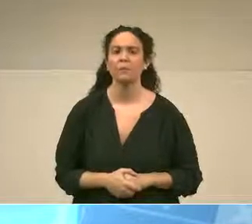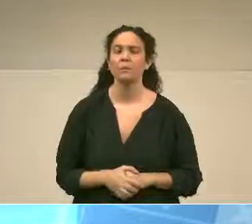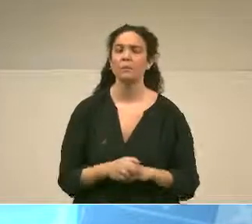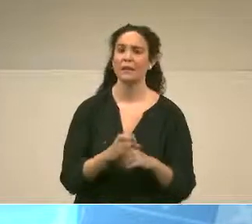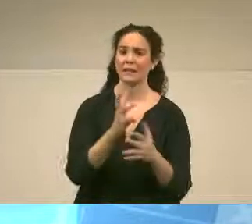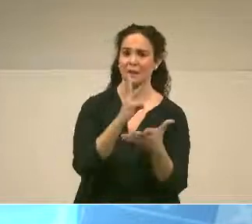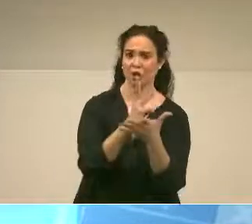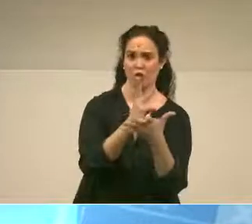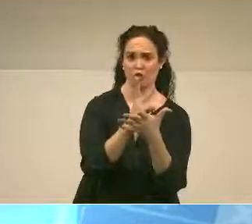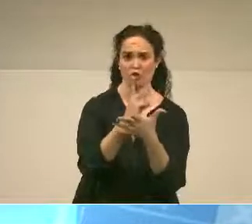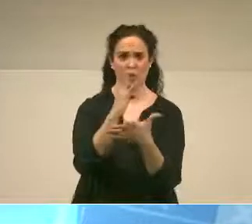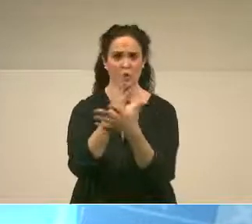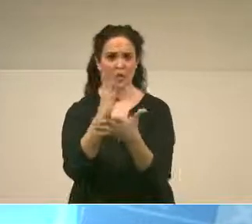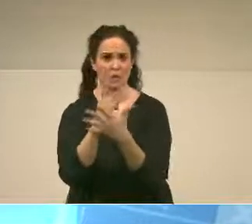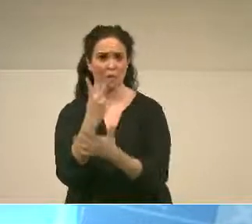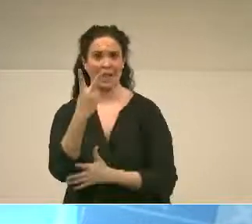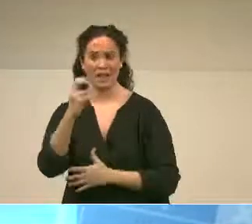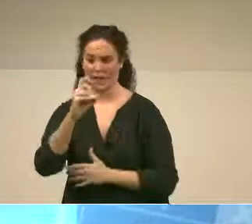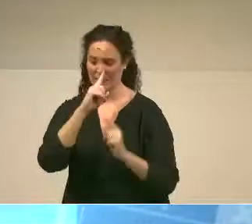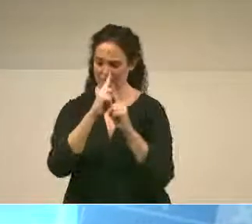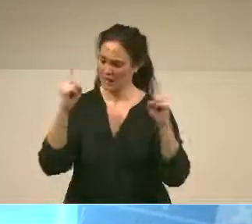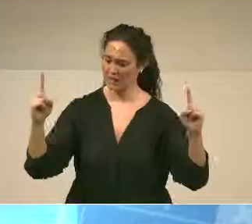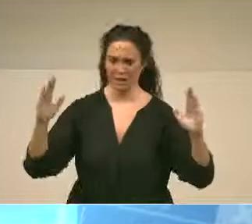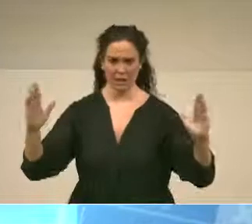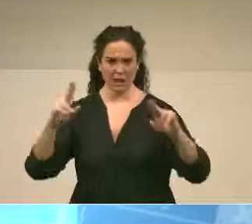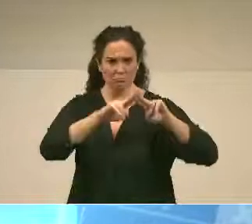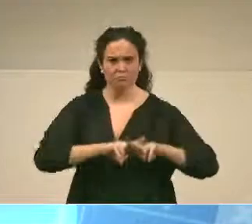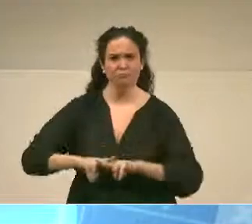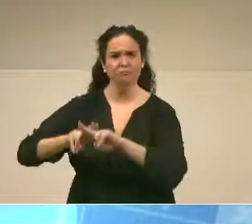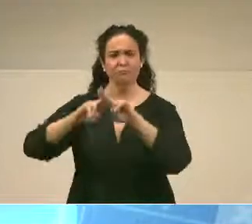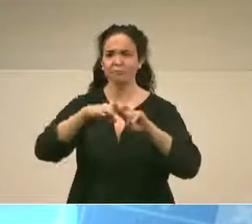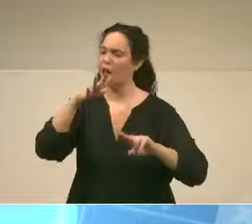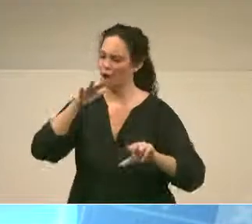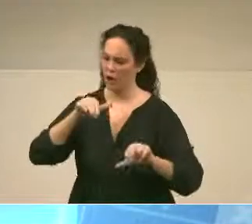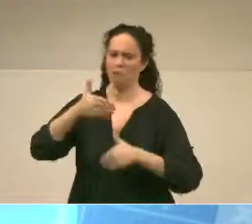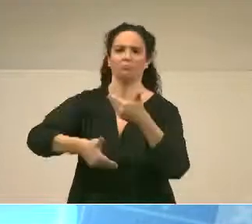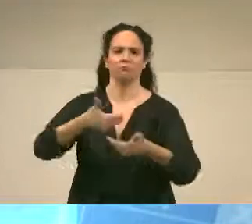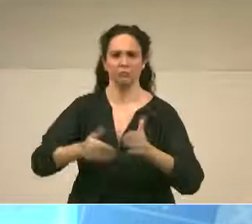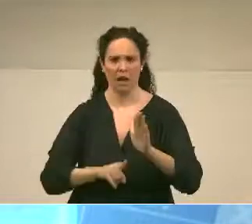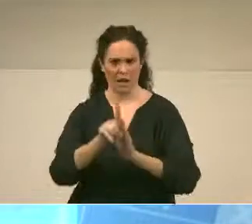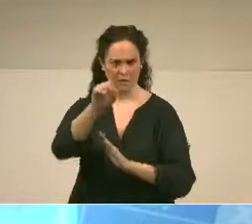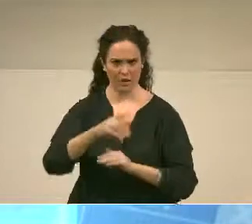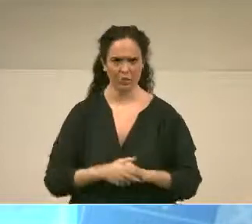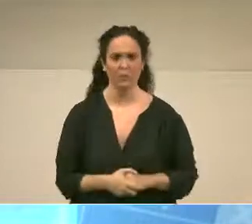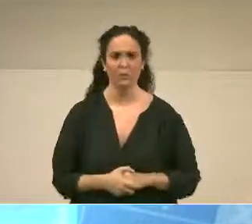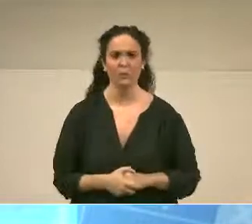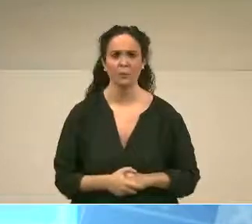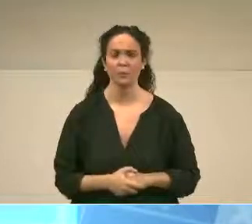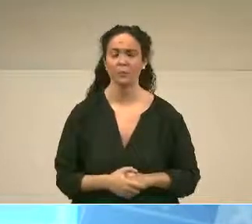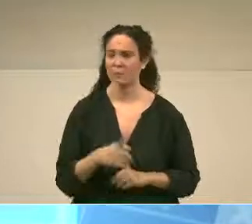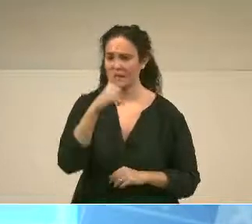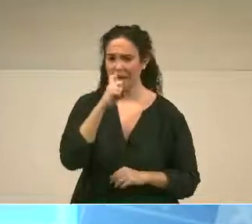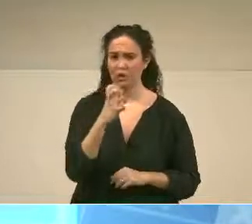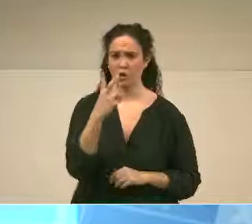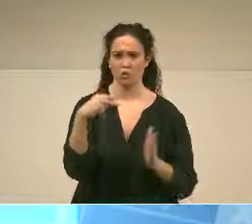2018-2019 urtean programa honek izan dituen emaitzekin alboratuta, gorantza goazela. Lehendabiziko urtean, hau da 2018, izan